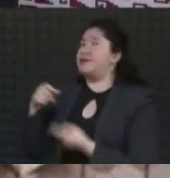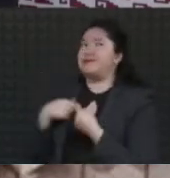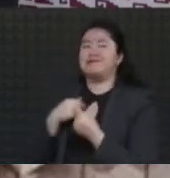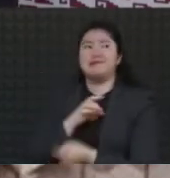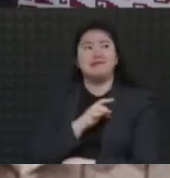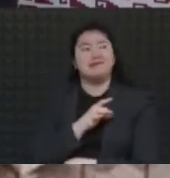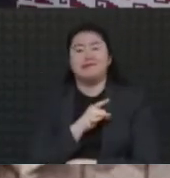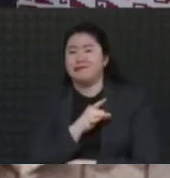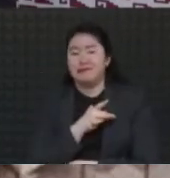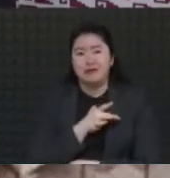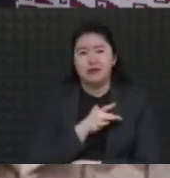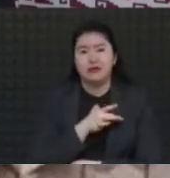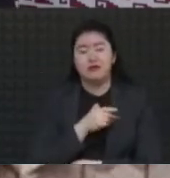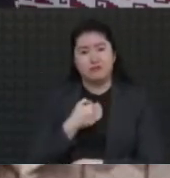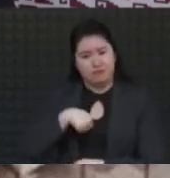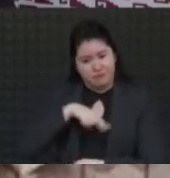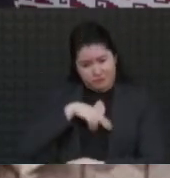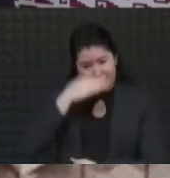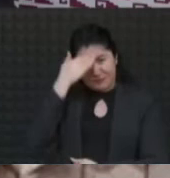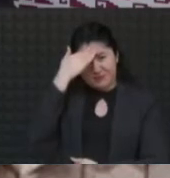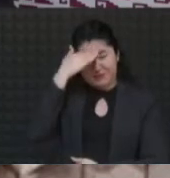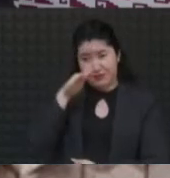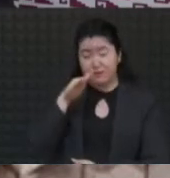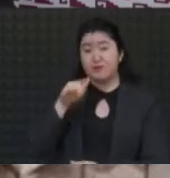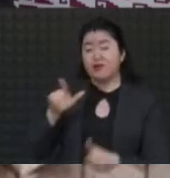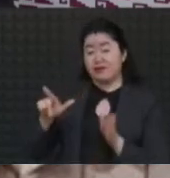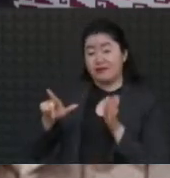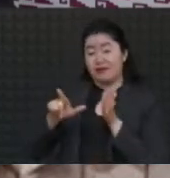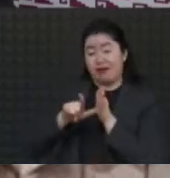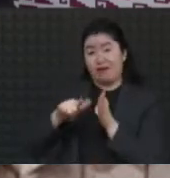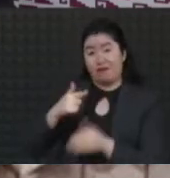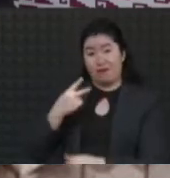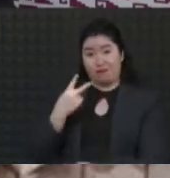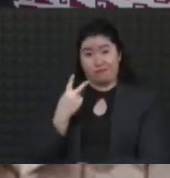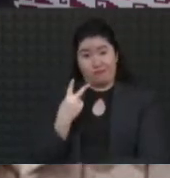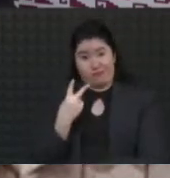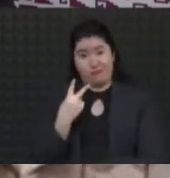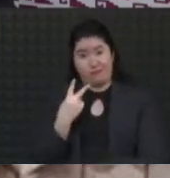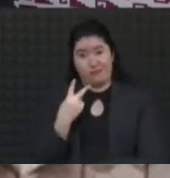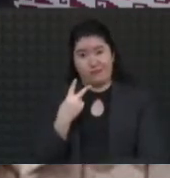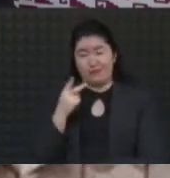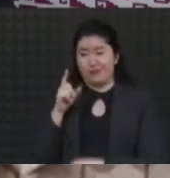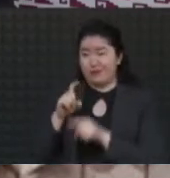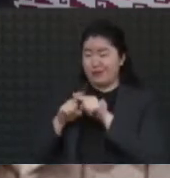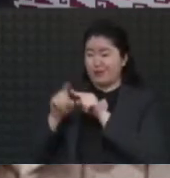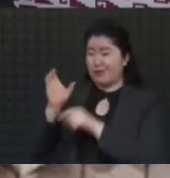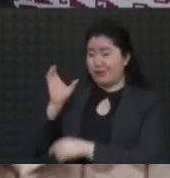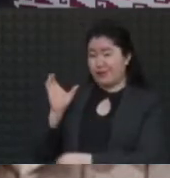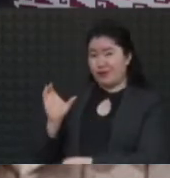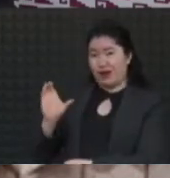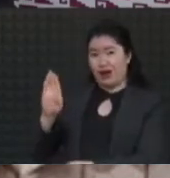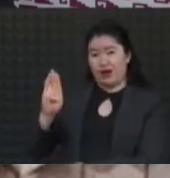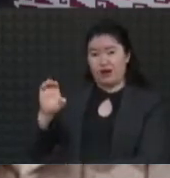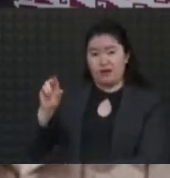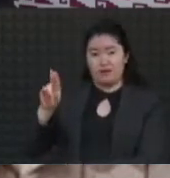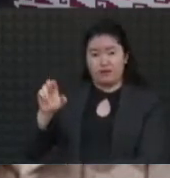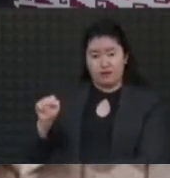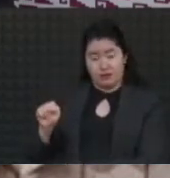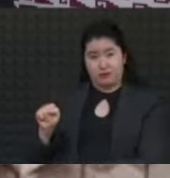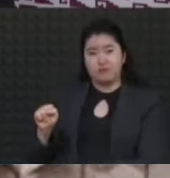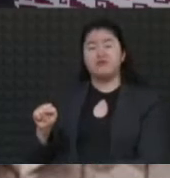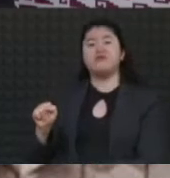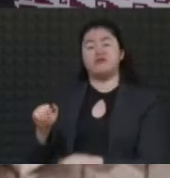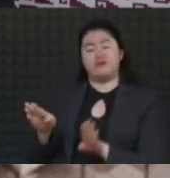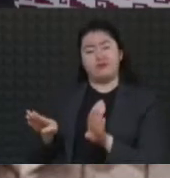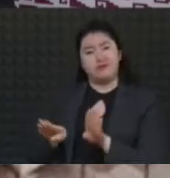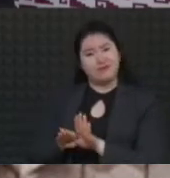Sabemos que una parte de la línea 2 se detuvo por el tema de la luz, saber si no hay una planta para que